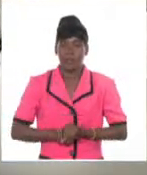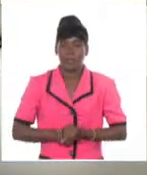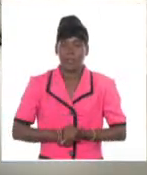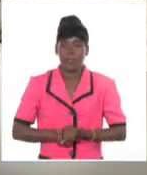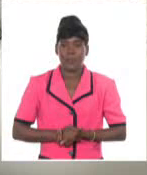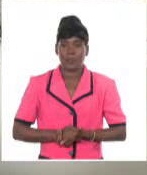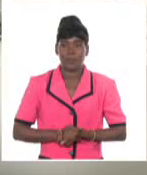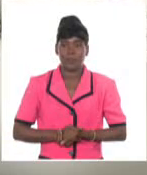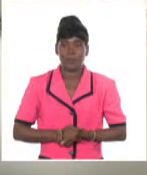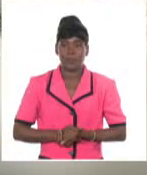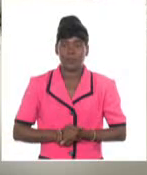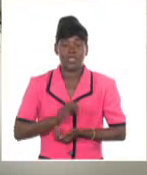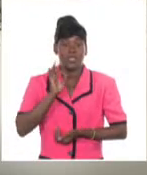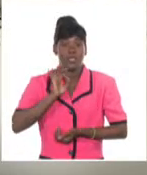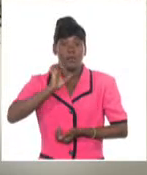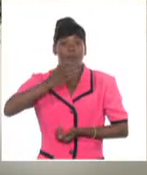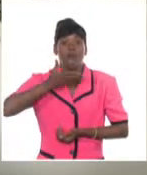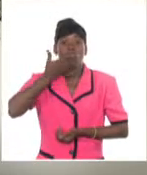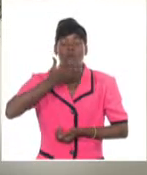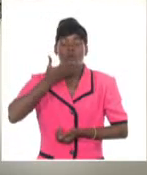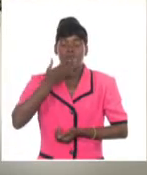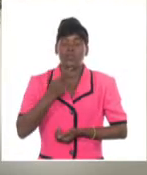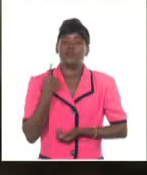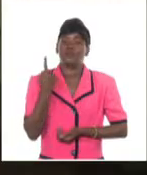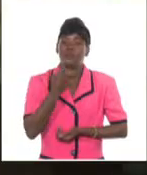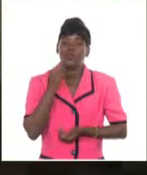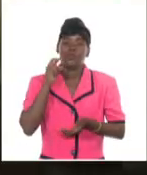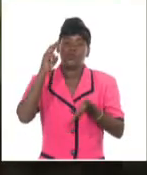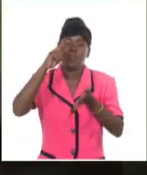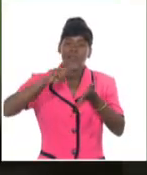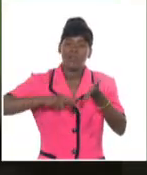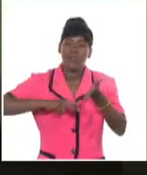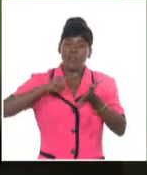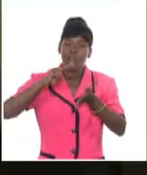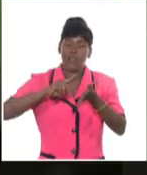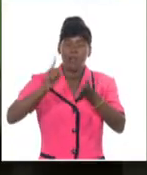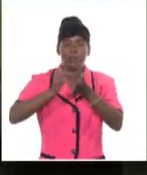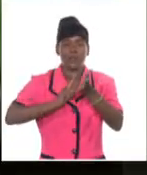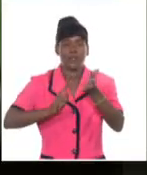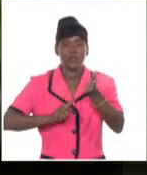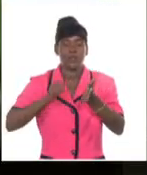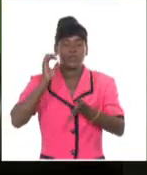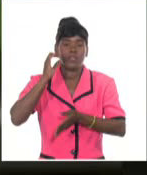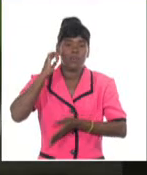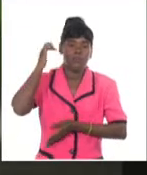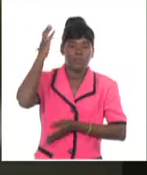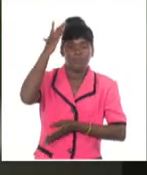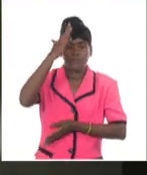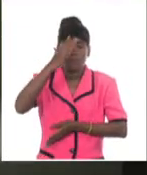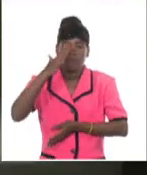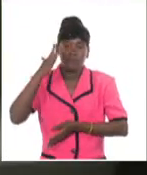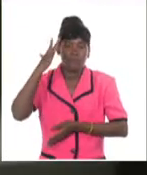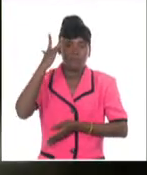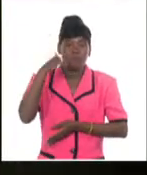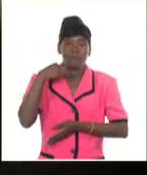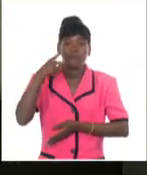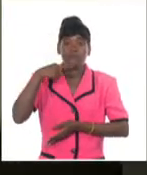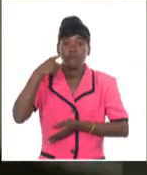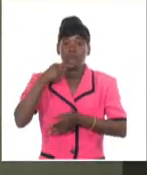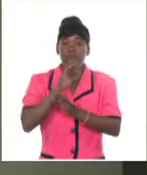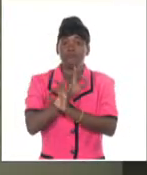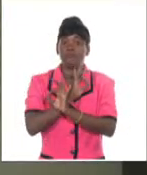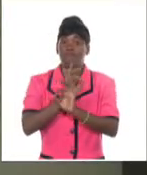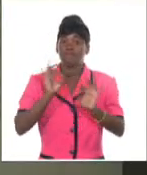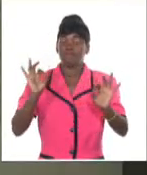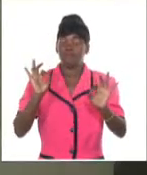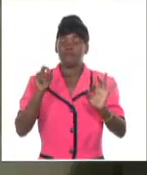Su mirada poética invita a disfrutar de un relato sugerente. Sus imaginarios y construcciones lingüísticas le permitieron enriquecer